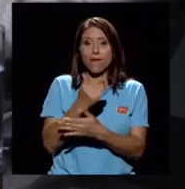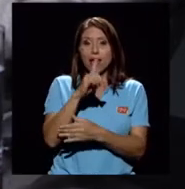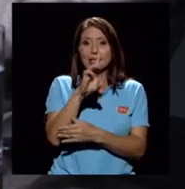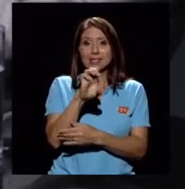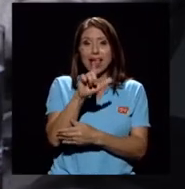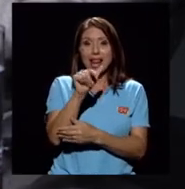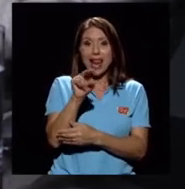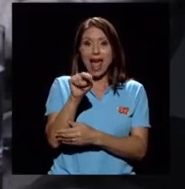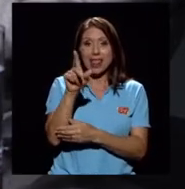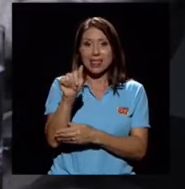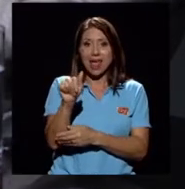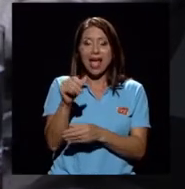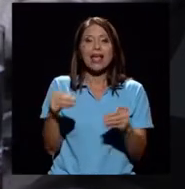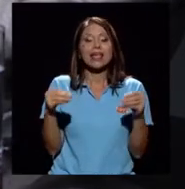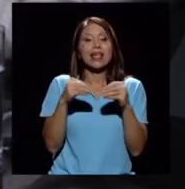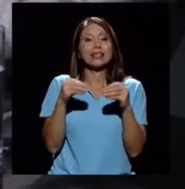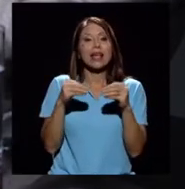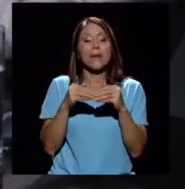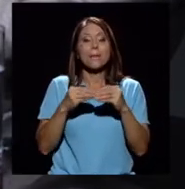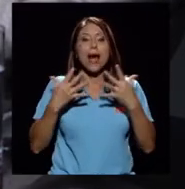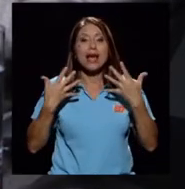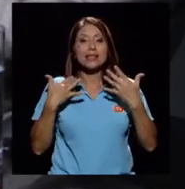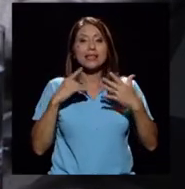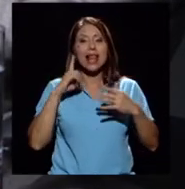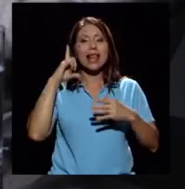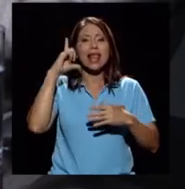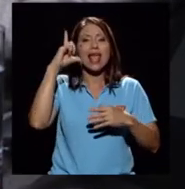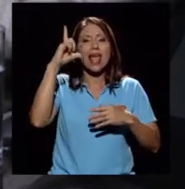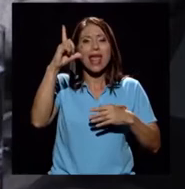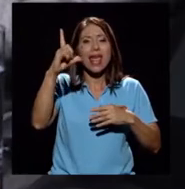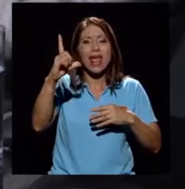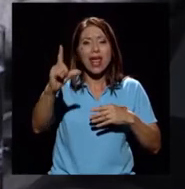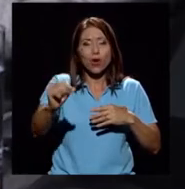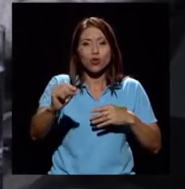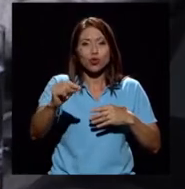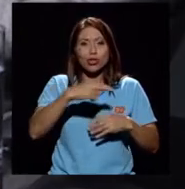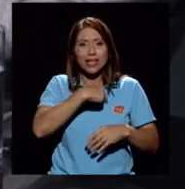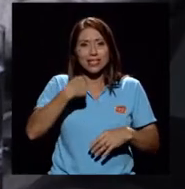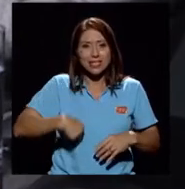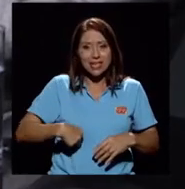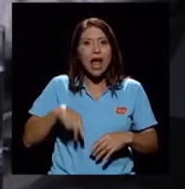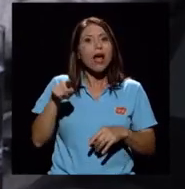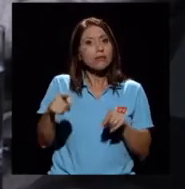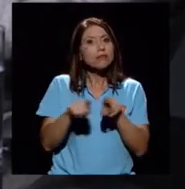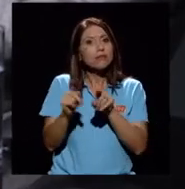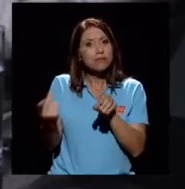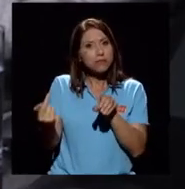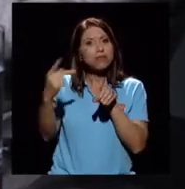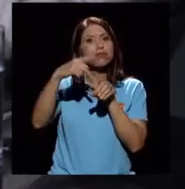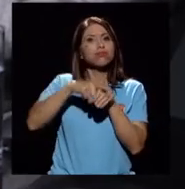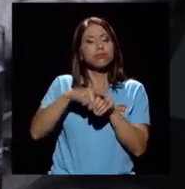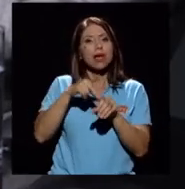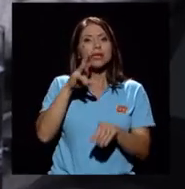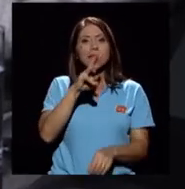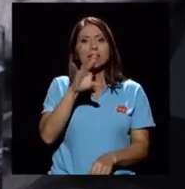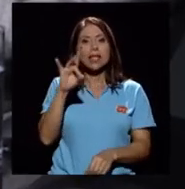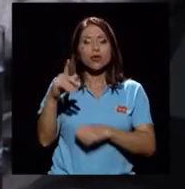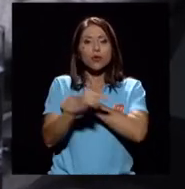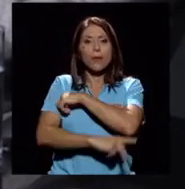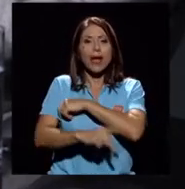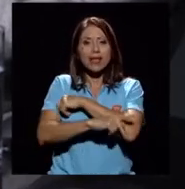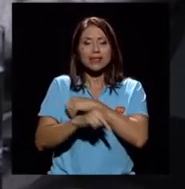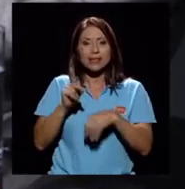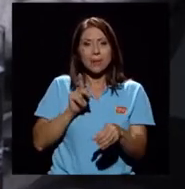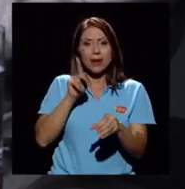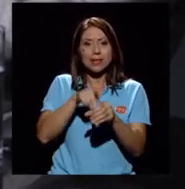antártida era lo que iba a decir pero más lejos de china y participó en los 68 países que participaron